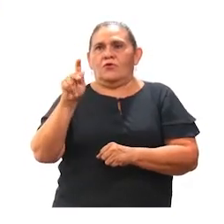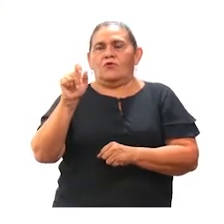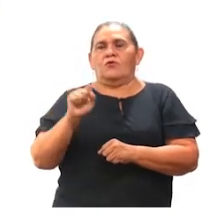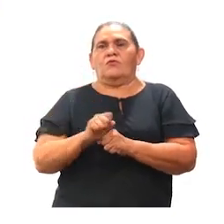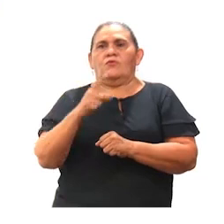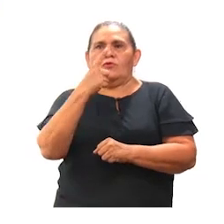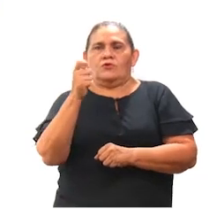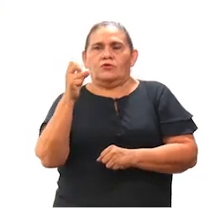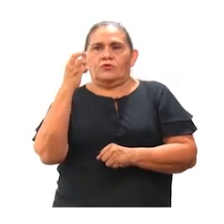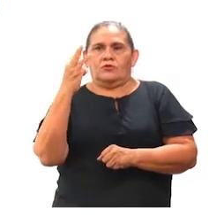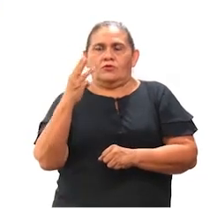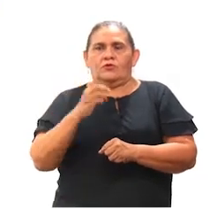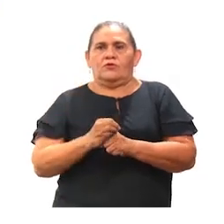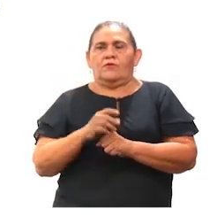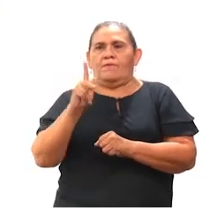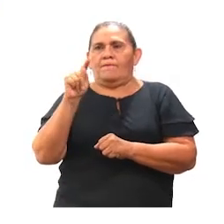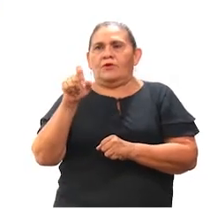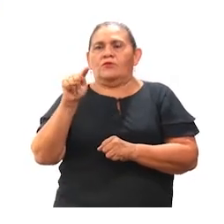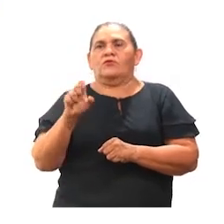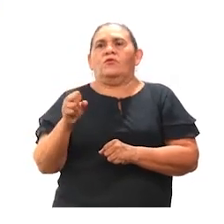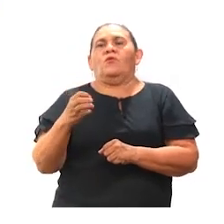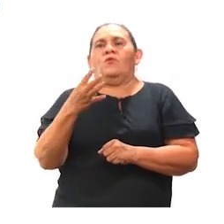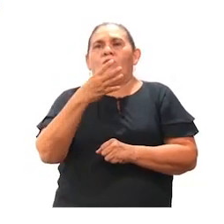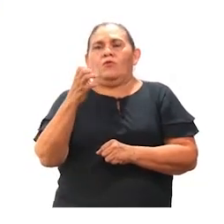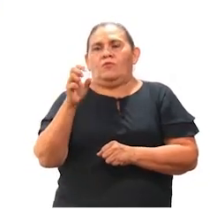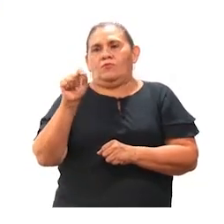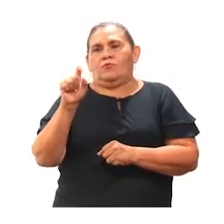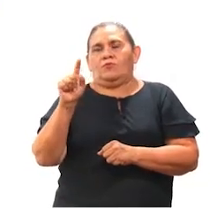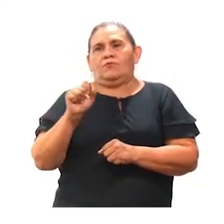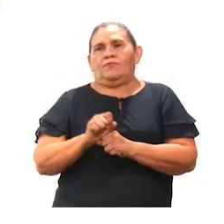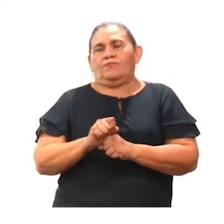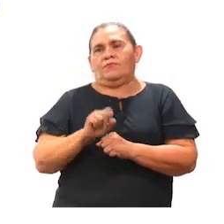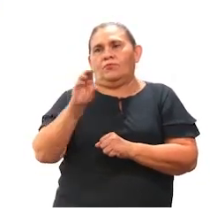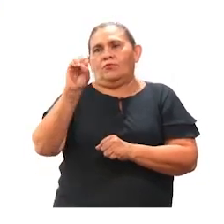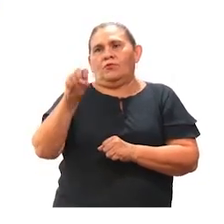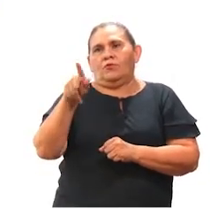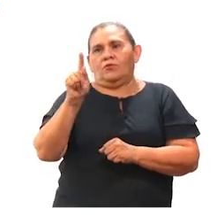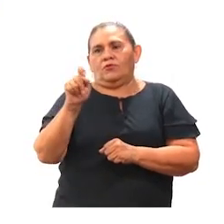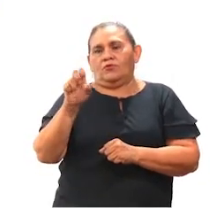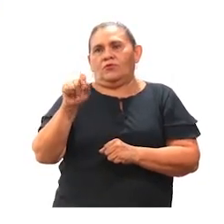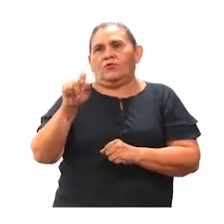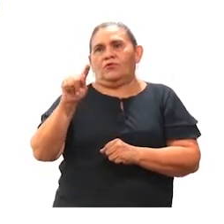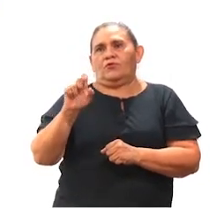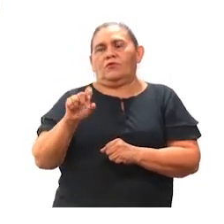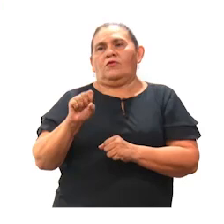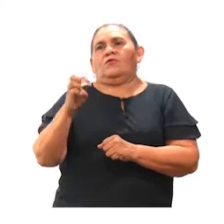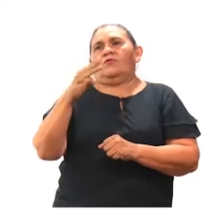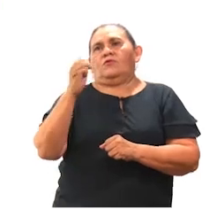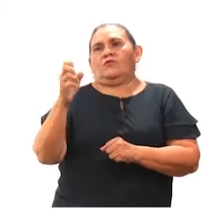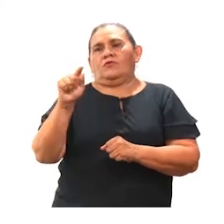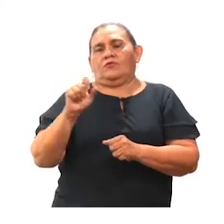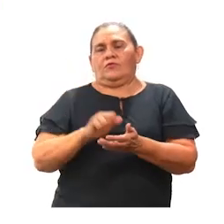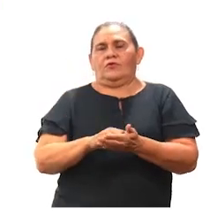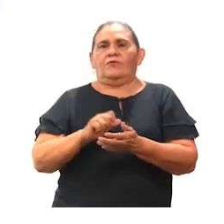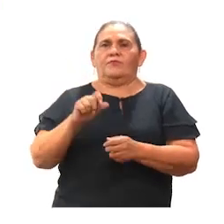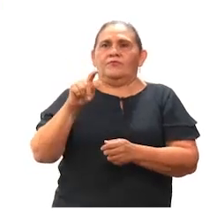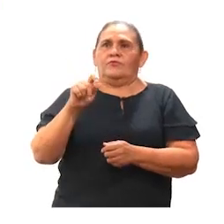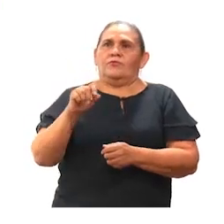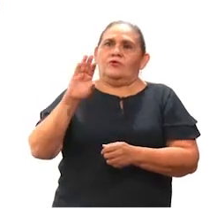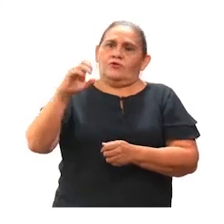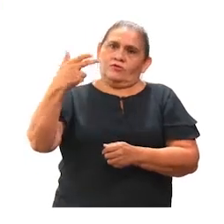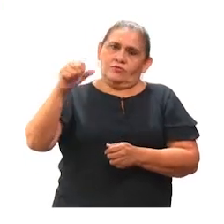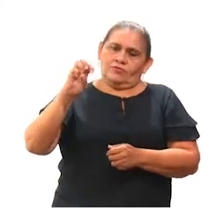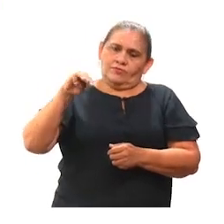Peto 442, Oxcuscap 397, Temozón 368,